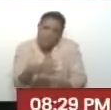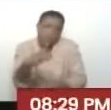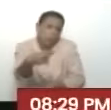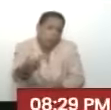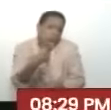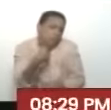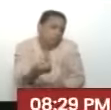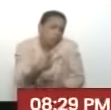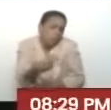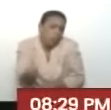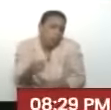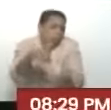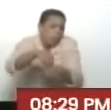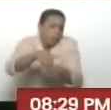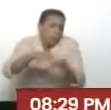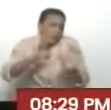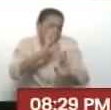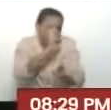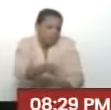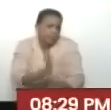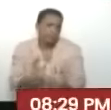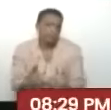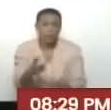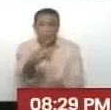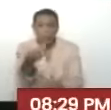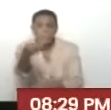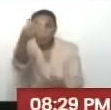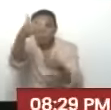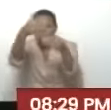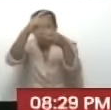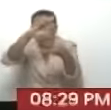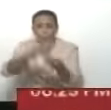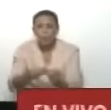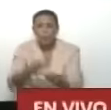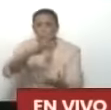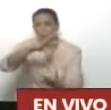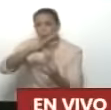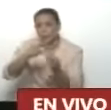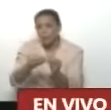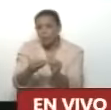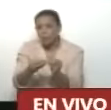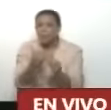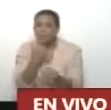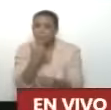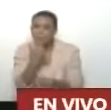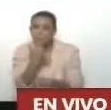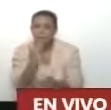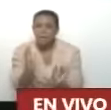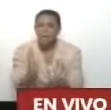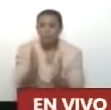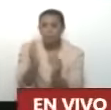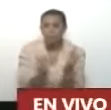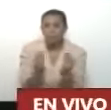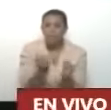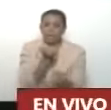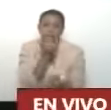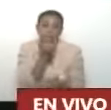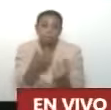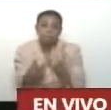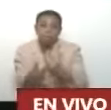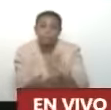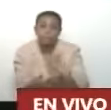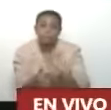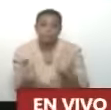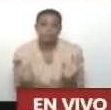por supuesto, porque igual son votos, los resultados por el no, resulta que se aproximan a lo que en las encuestas llaman el error muestral.